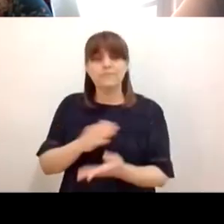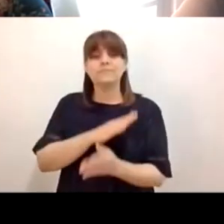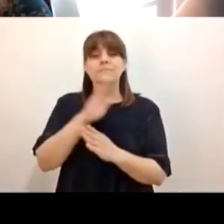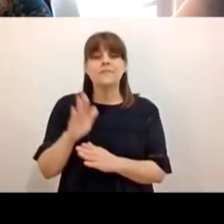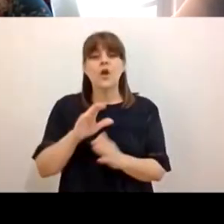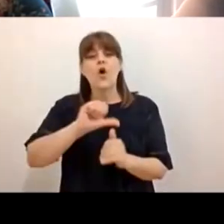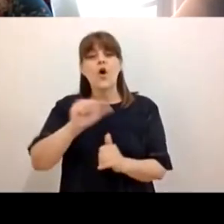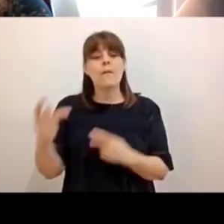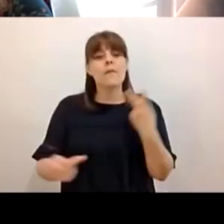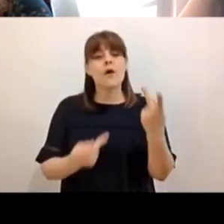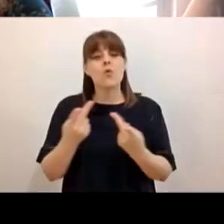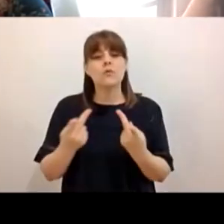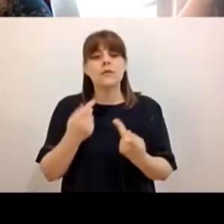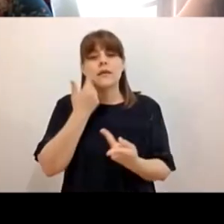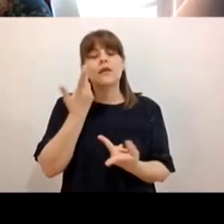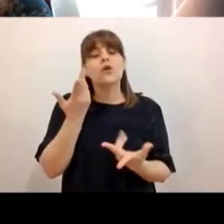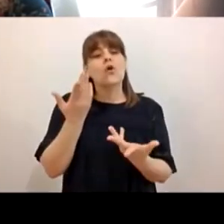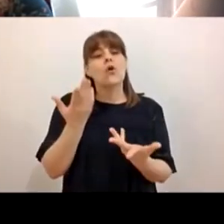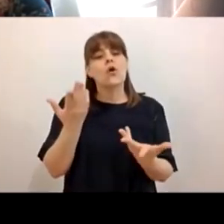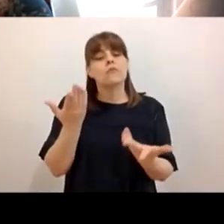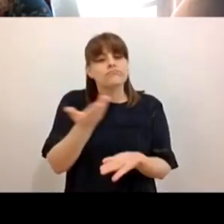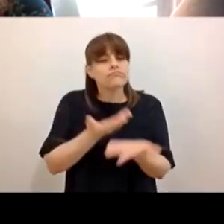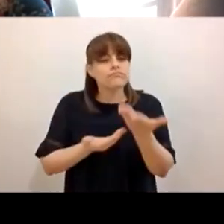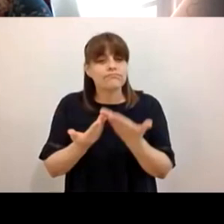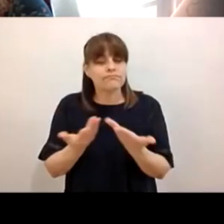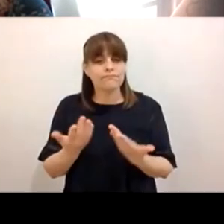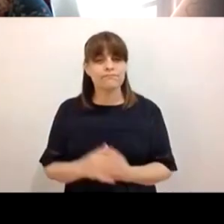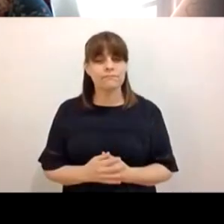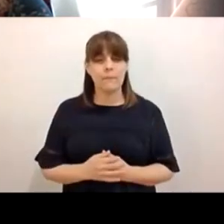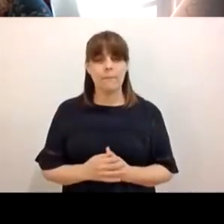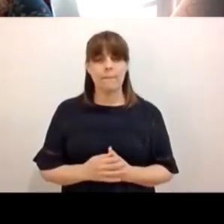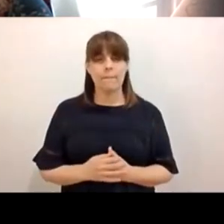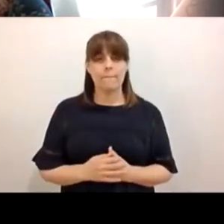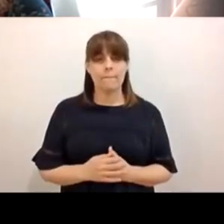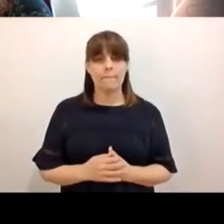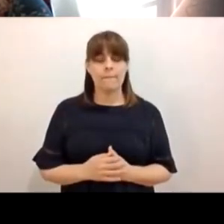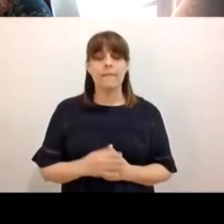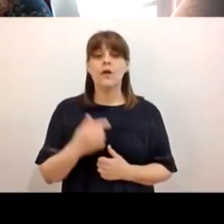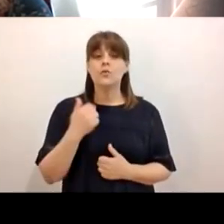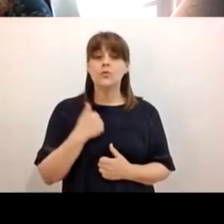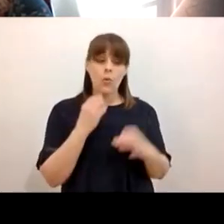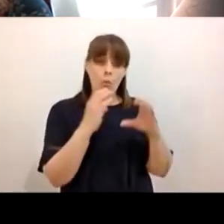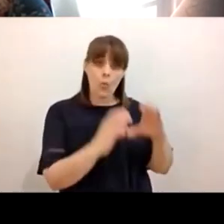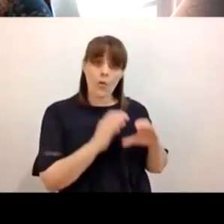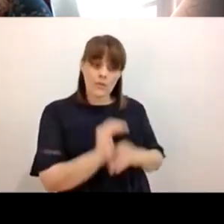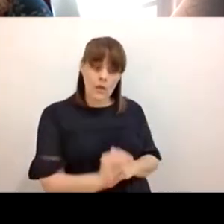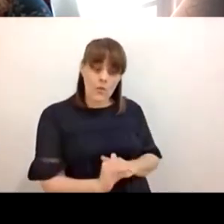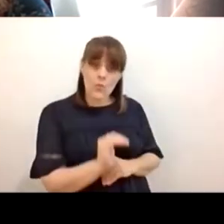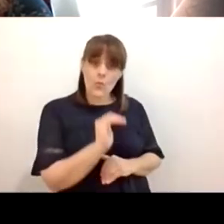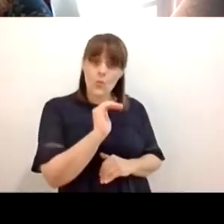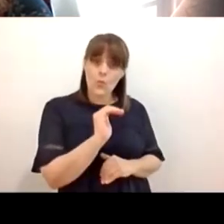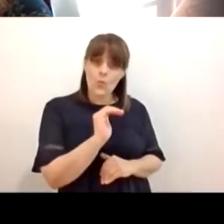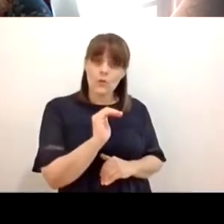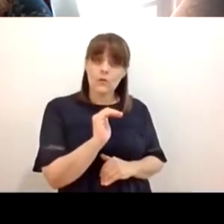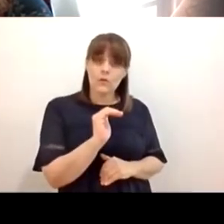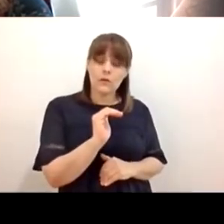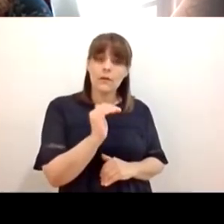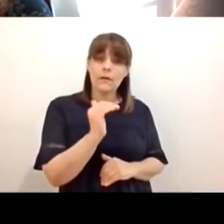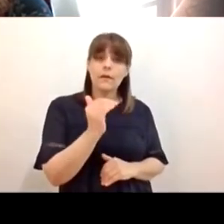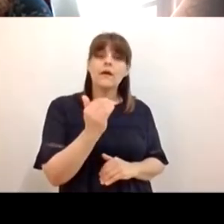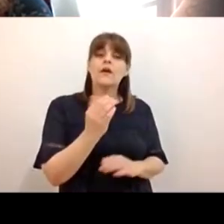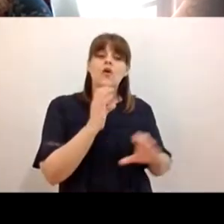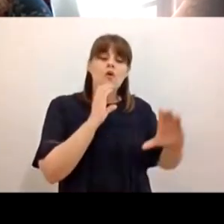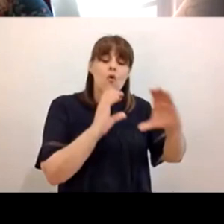compartir algo yo creo que ejercer una crianza donde el tipo de